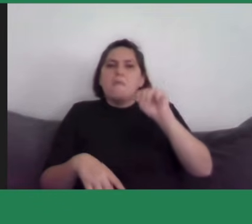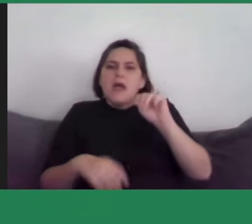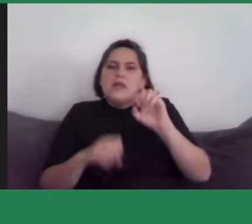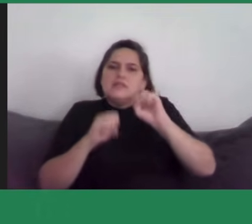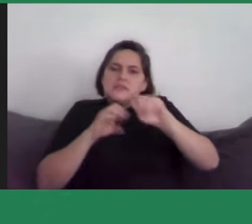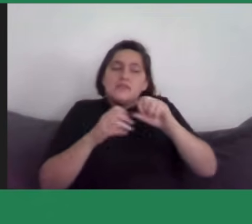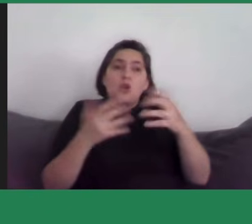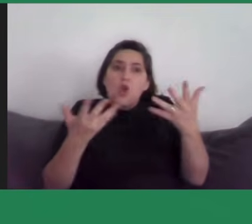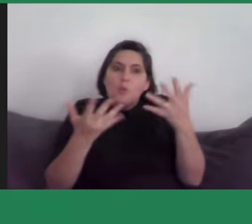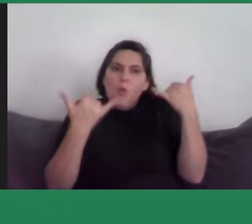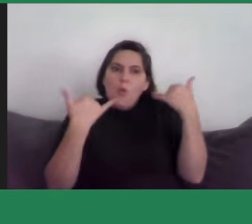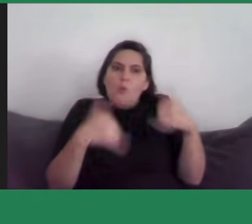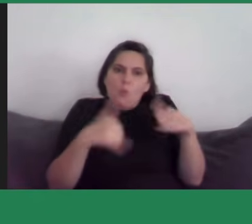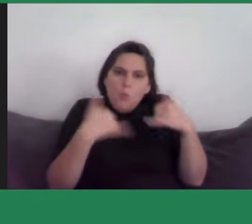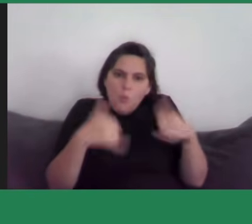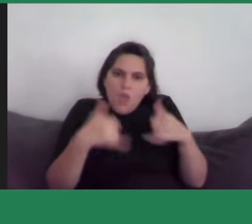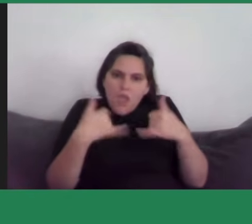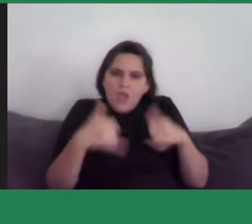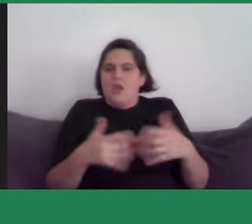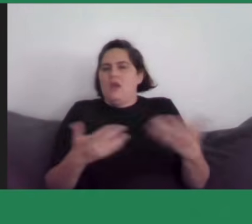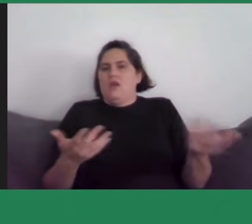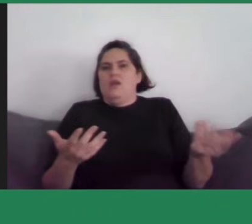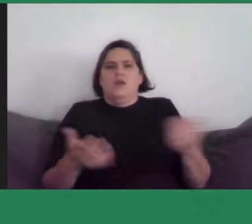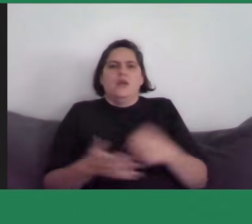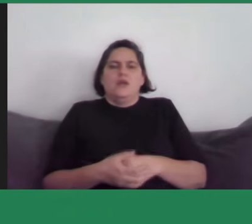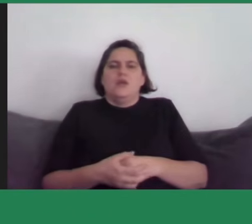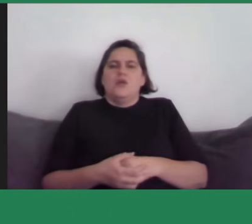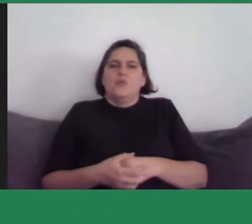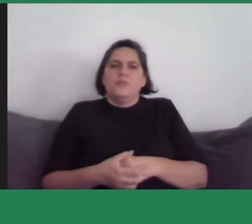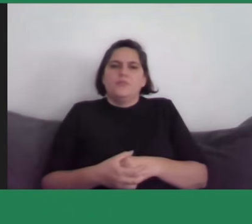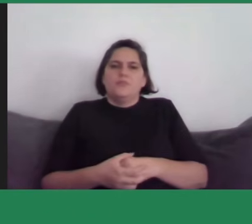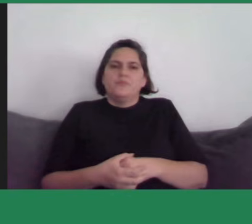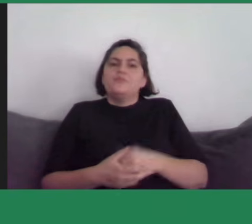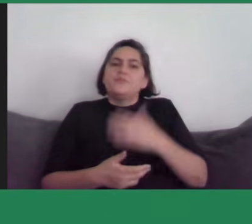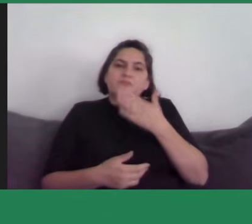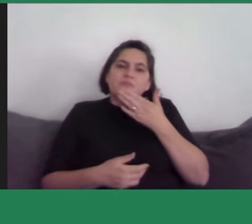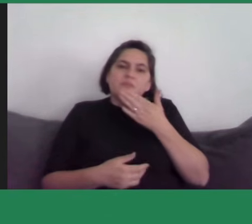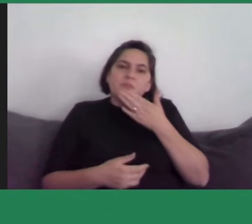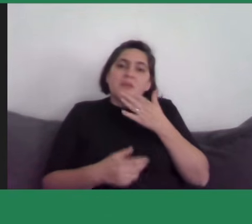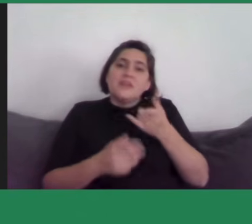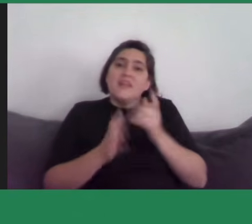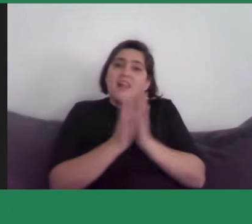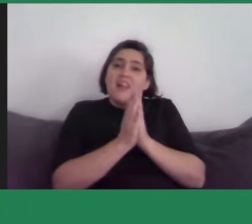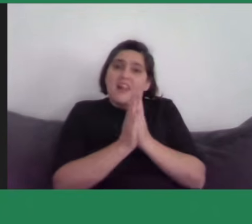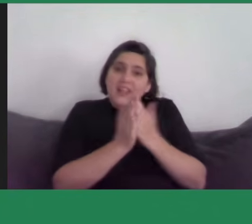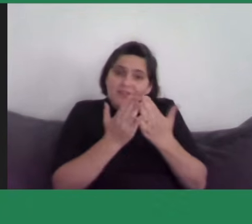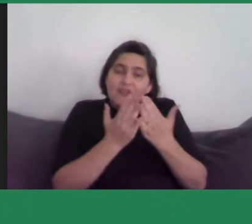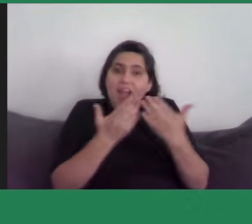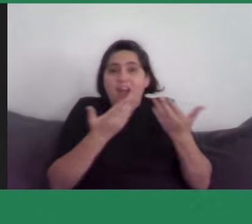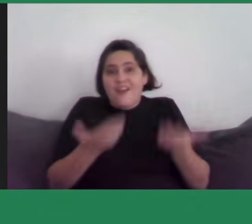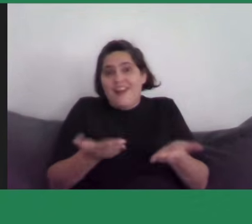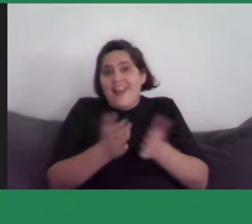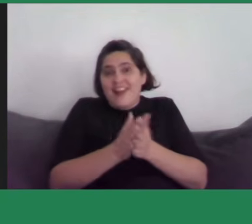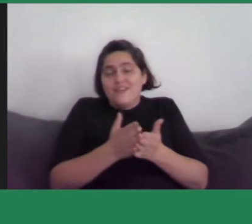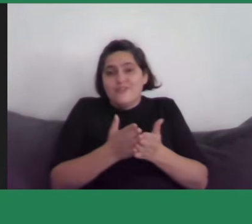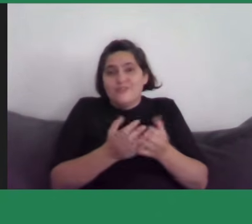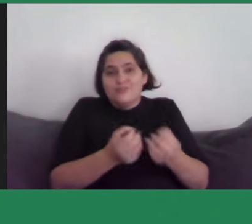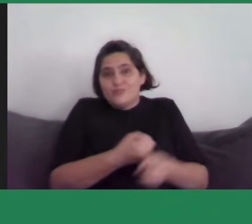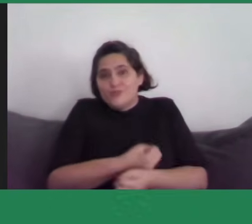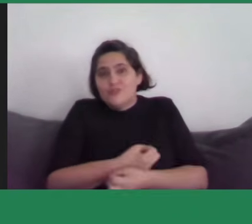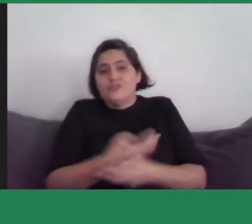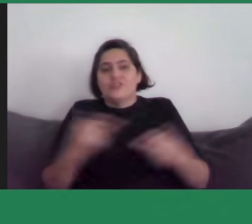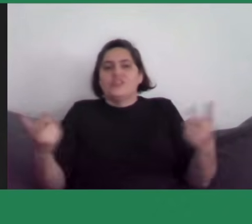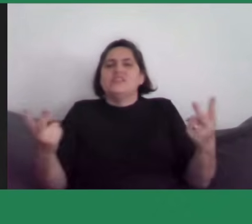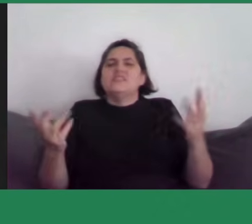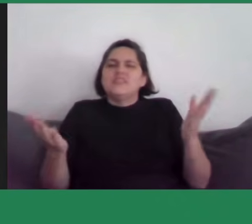jugar con sus hijos, a cómo también tenemos el libro ahora de estimulación temprana, donde está